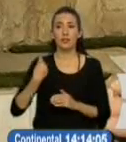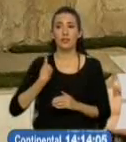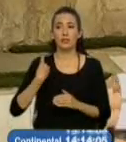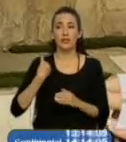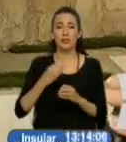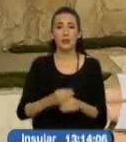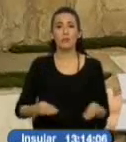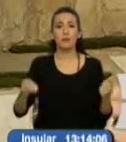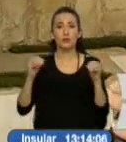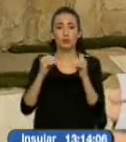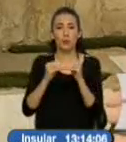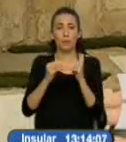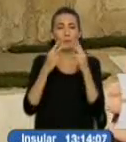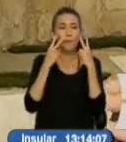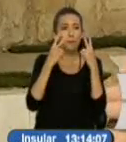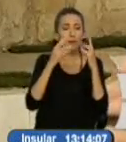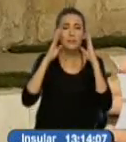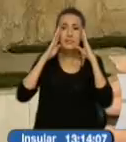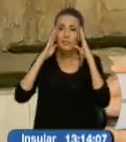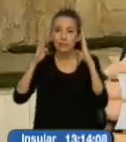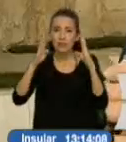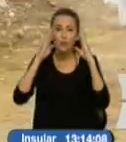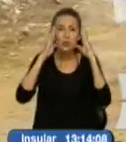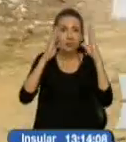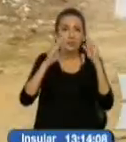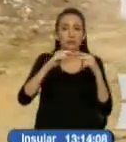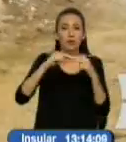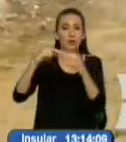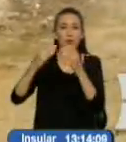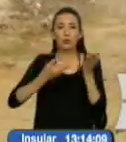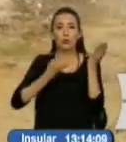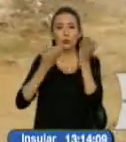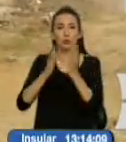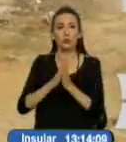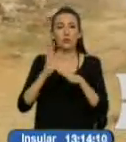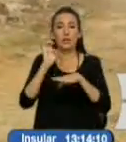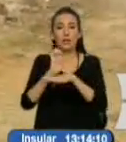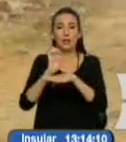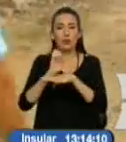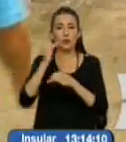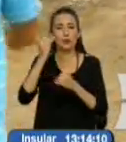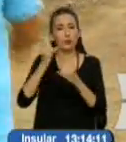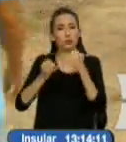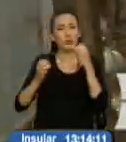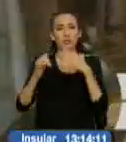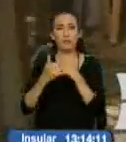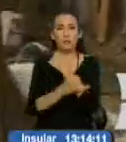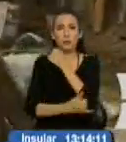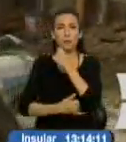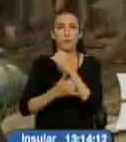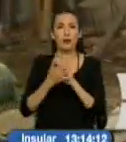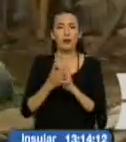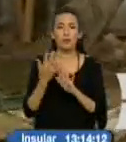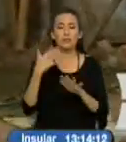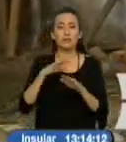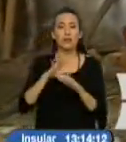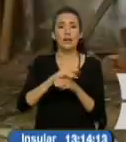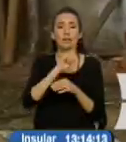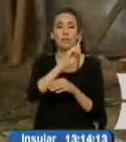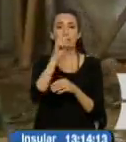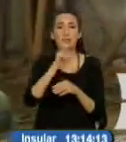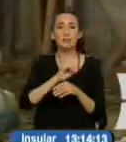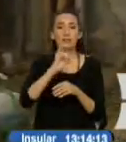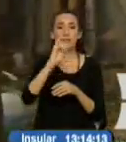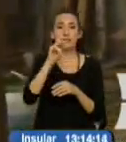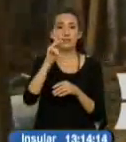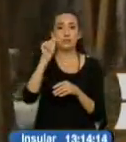dar más energía, más de nuestro tiempo, más recursos. Ecuador fue uno de los últimos países donde se introdujo el virus del Zika,